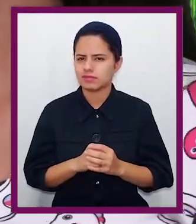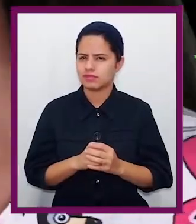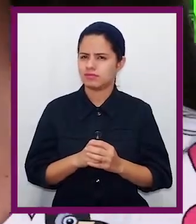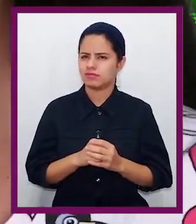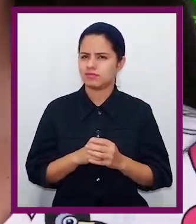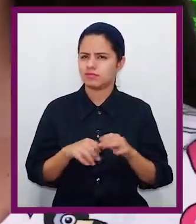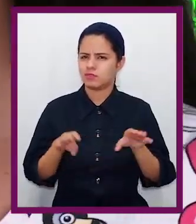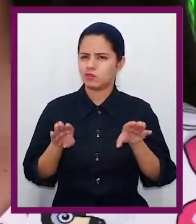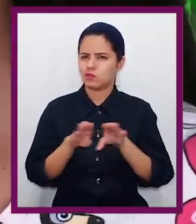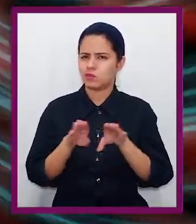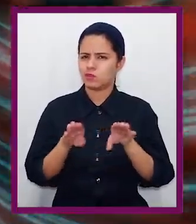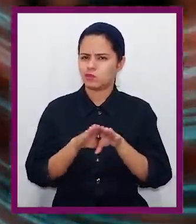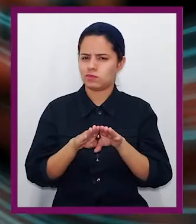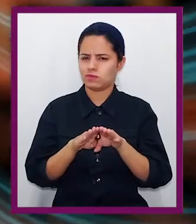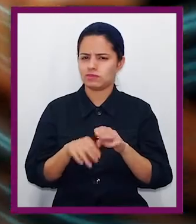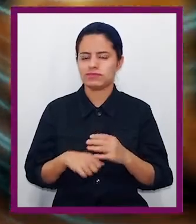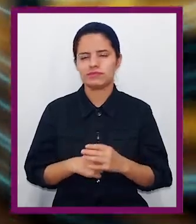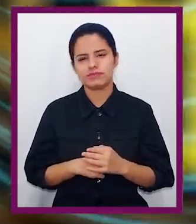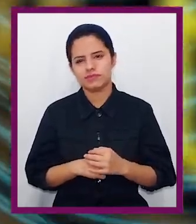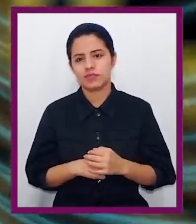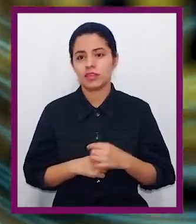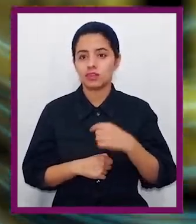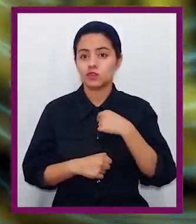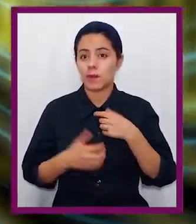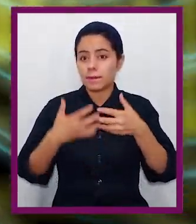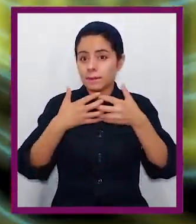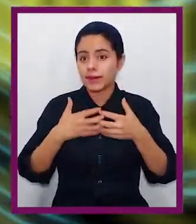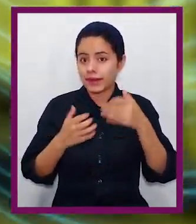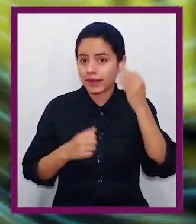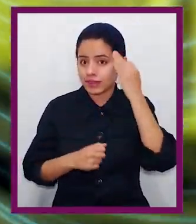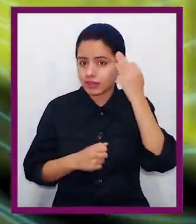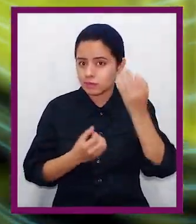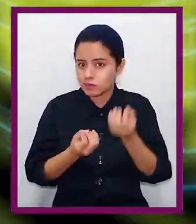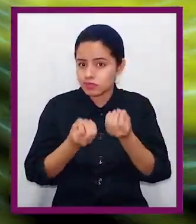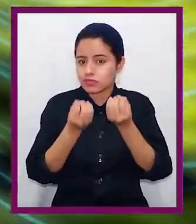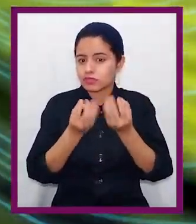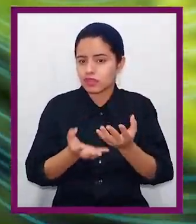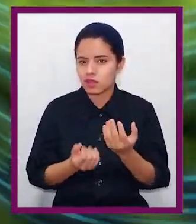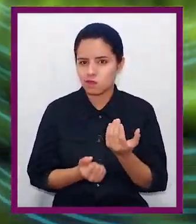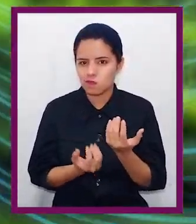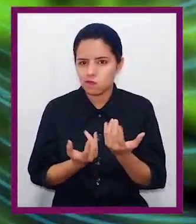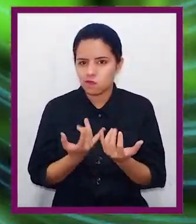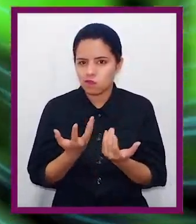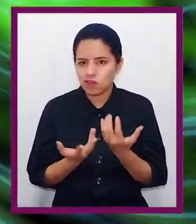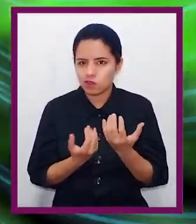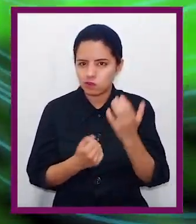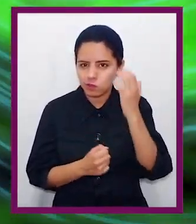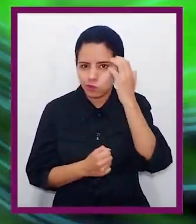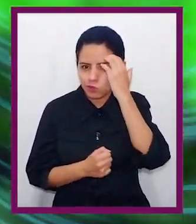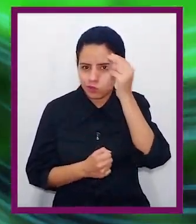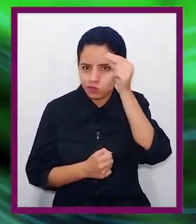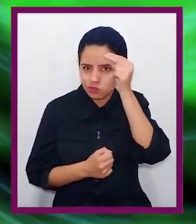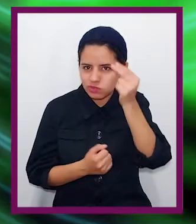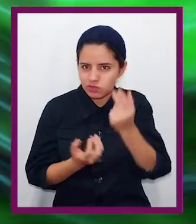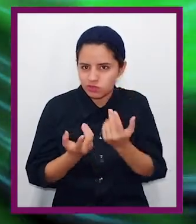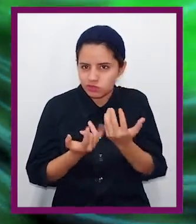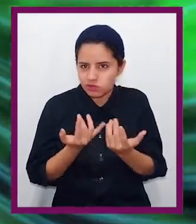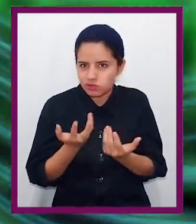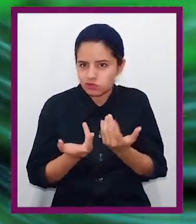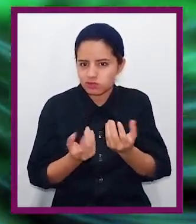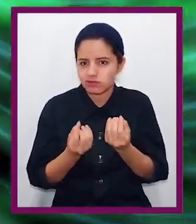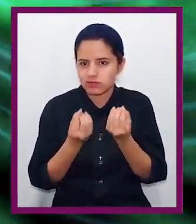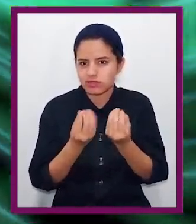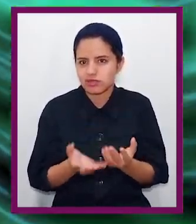O sea, ¿cómo? Pues, ¿qué les traigo de la máquina del tiempo? puro fuego de conocimiento. Así